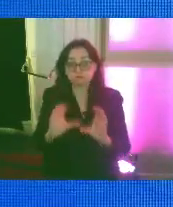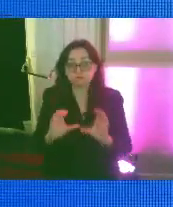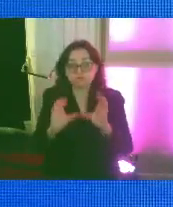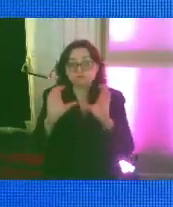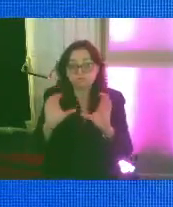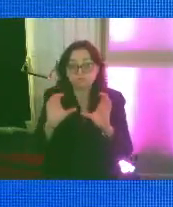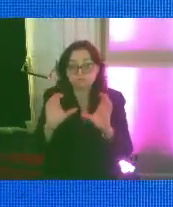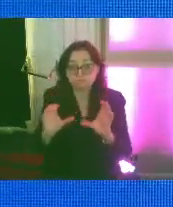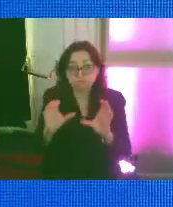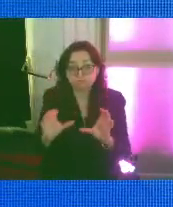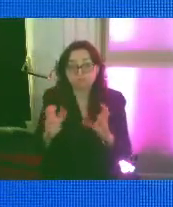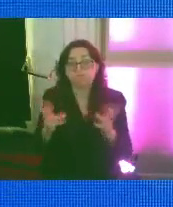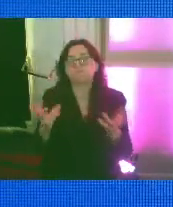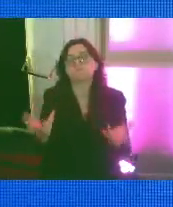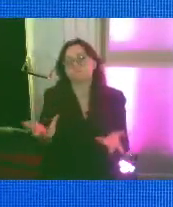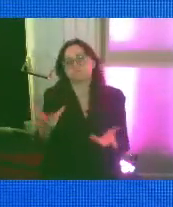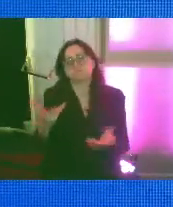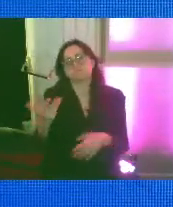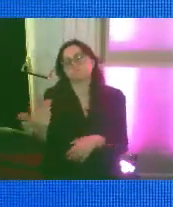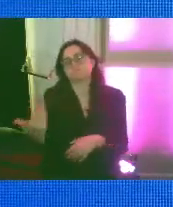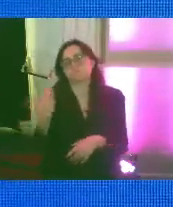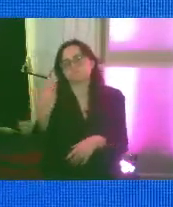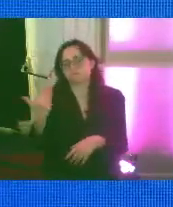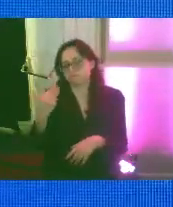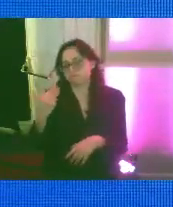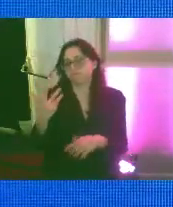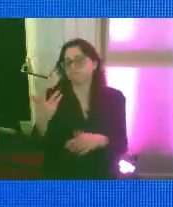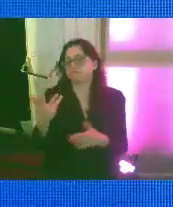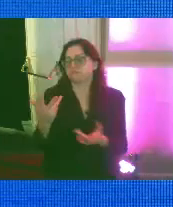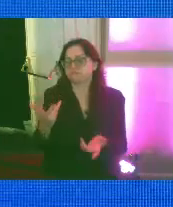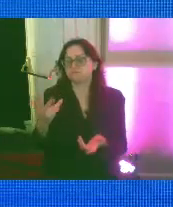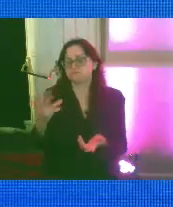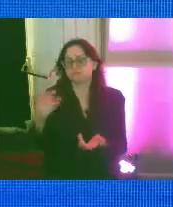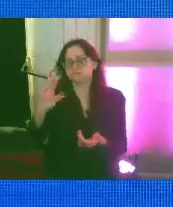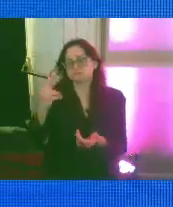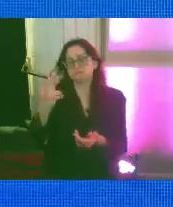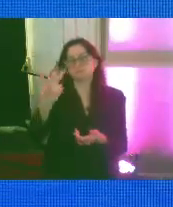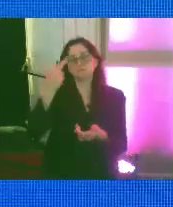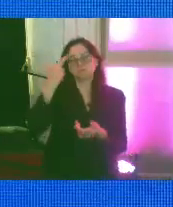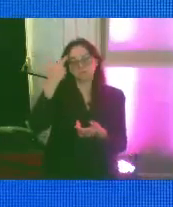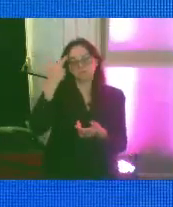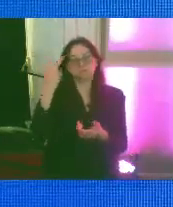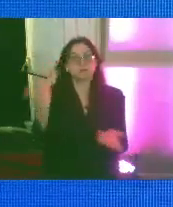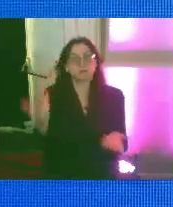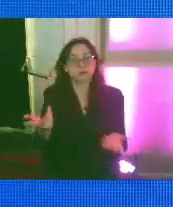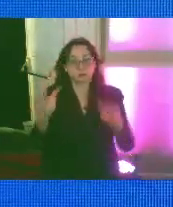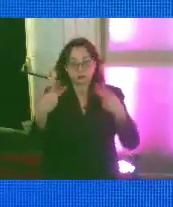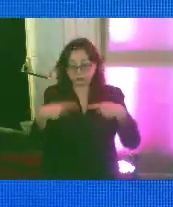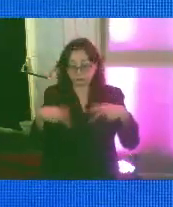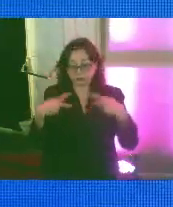decía recién la colega, en que las tasas de participación laboral.